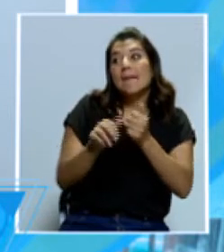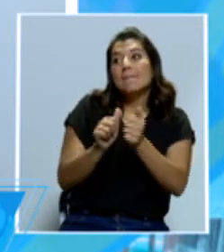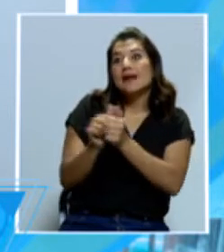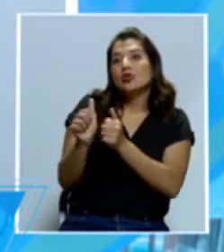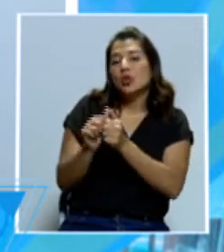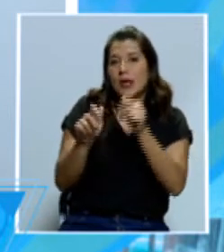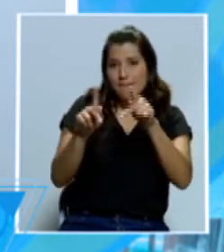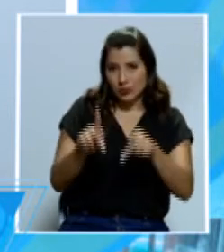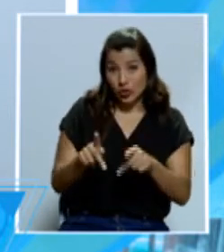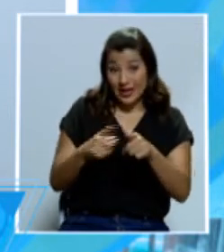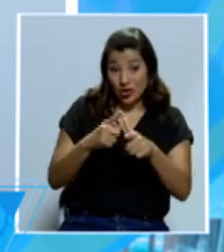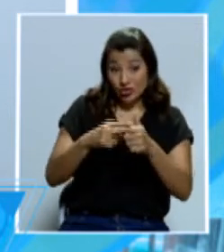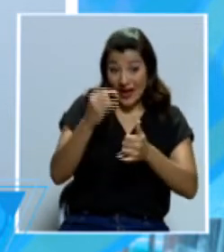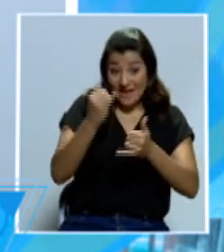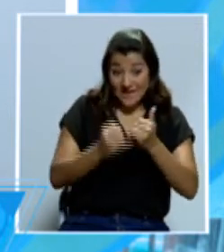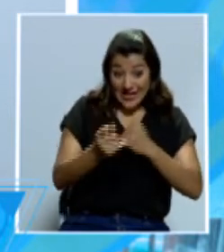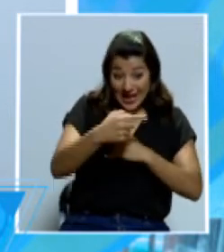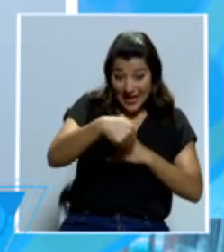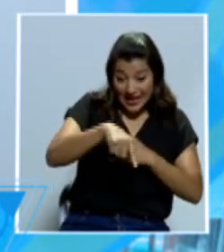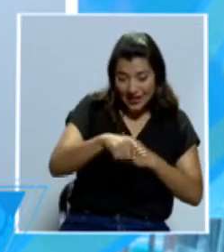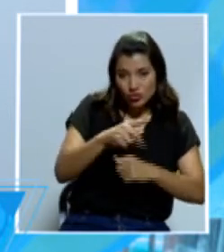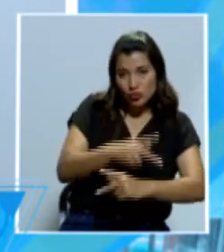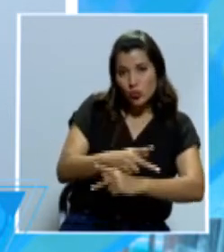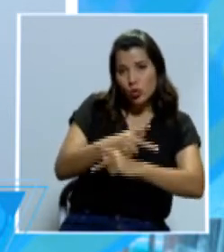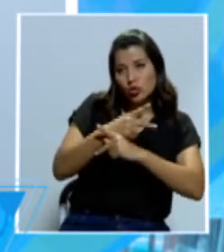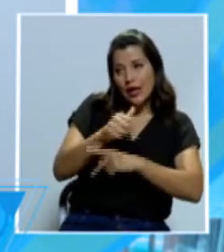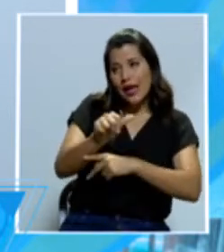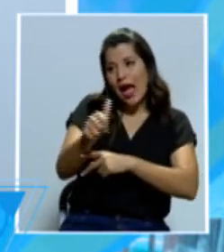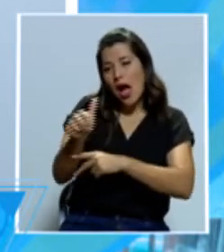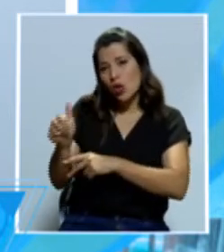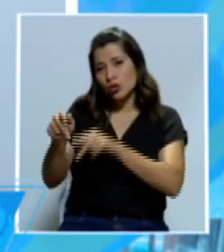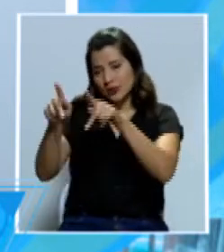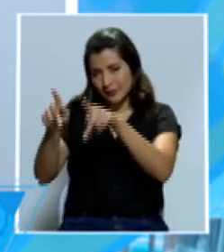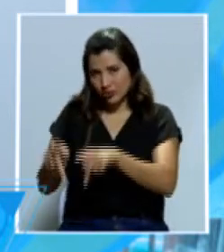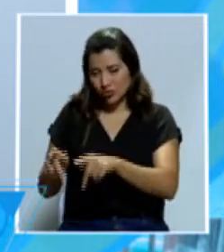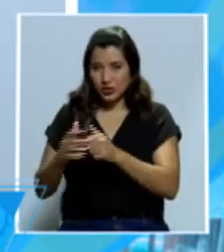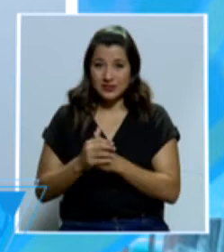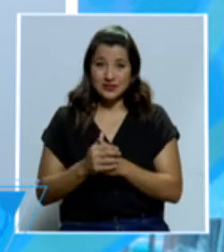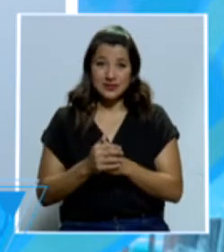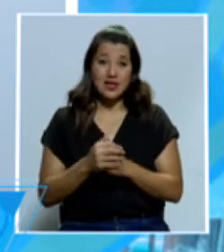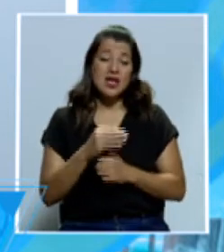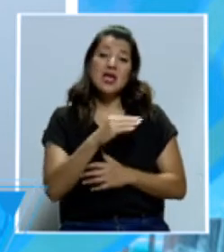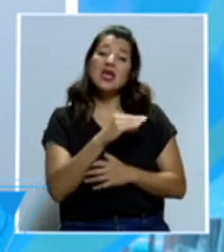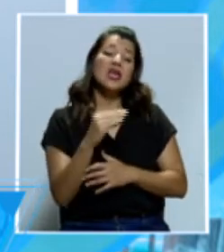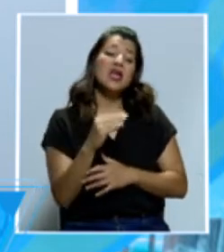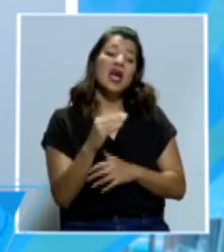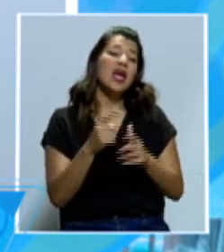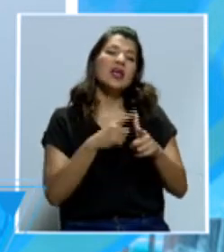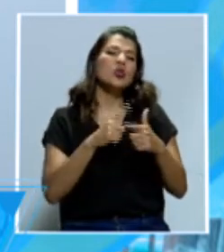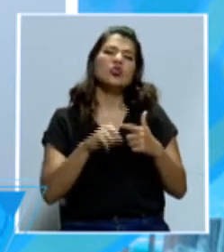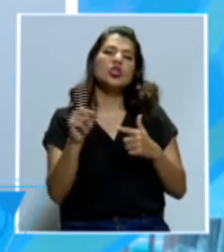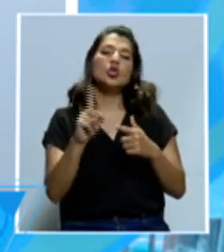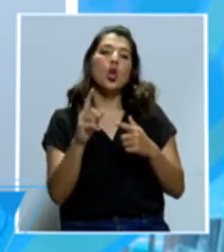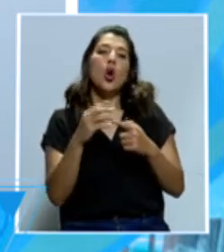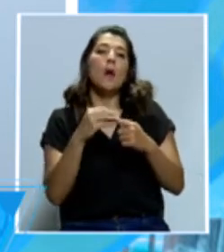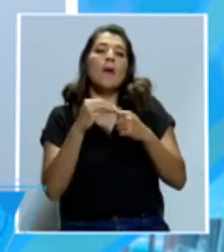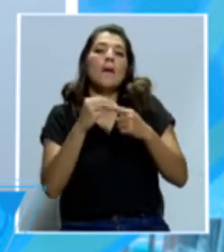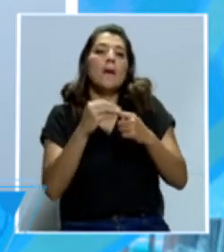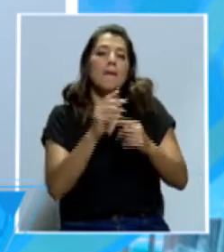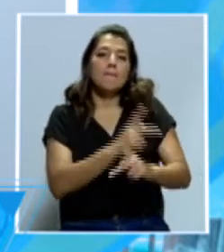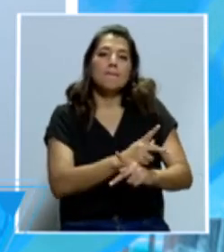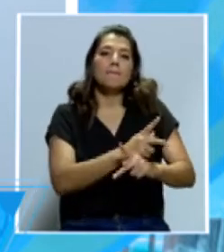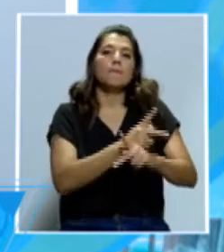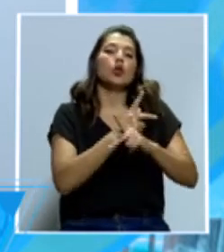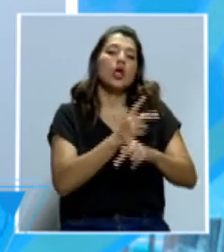esas personas que están en las casas y que tienen más de 60 años. Entonces, digamos que sería una